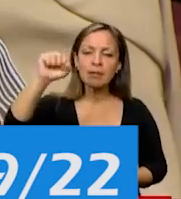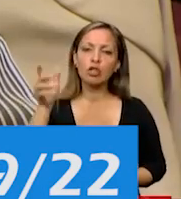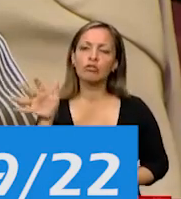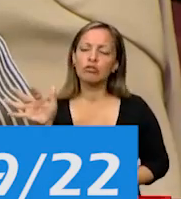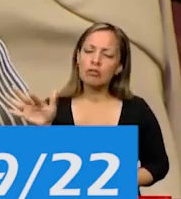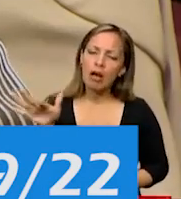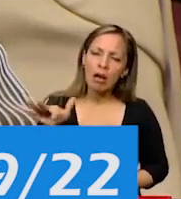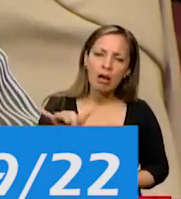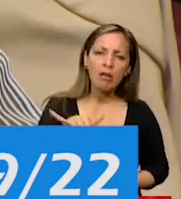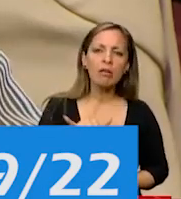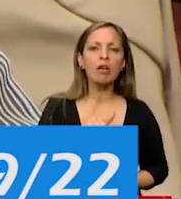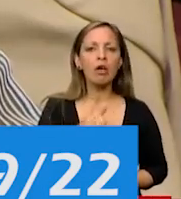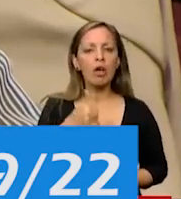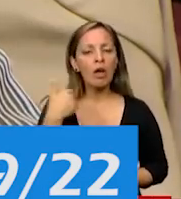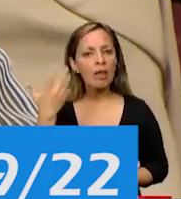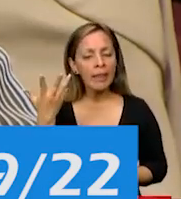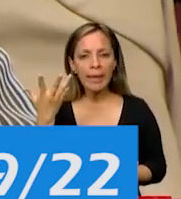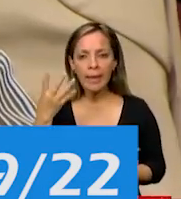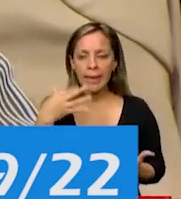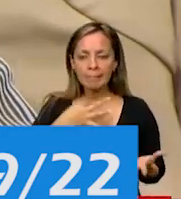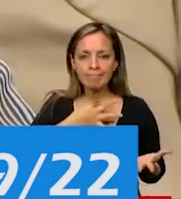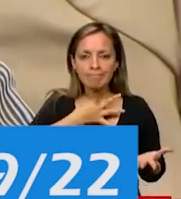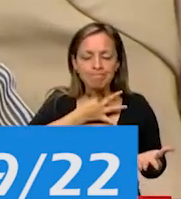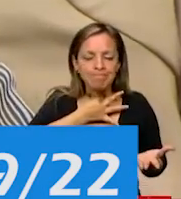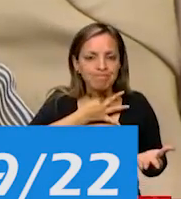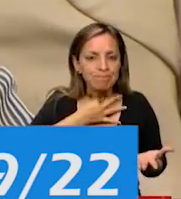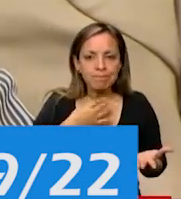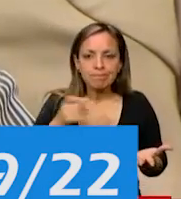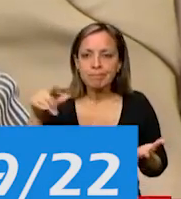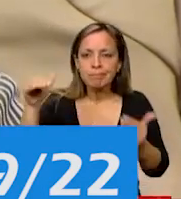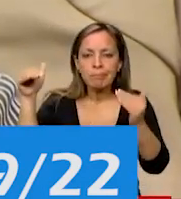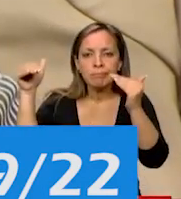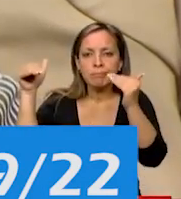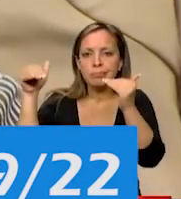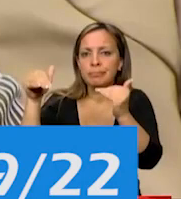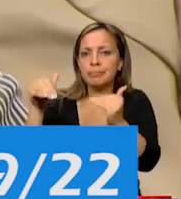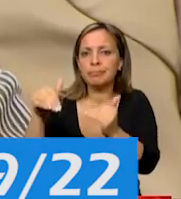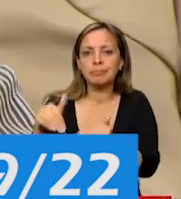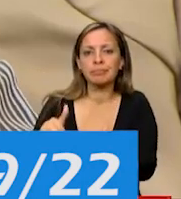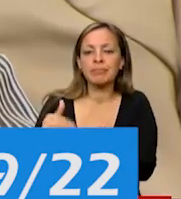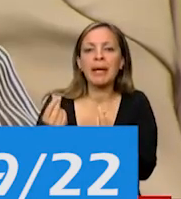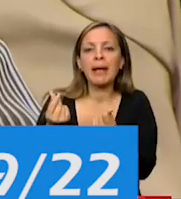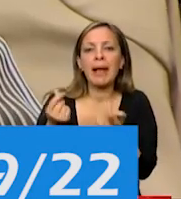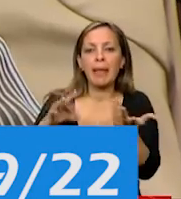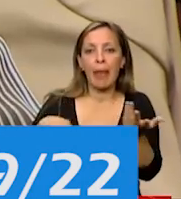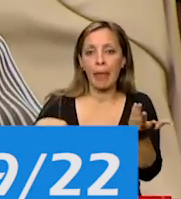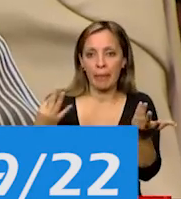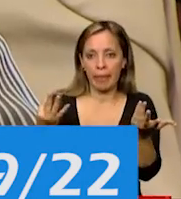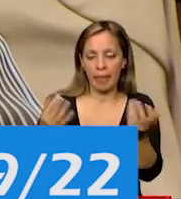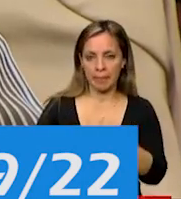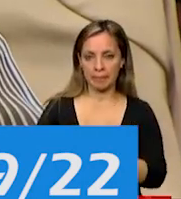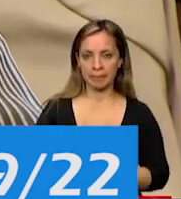diariamente carcome su calidad de vida y su proyección de futuro.